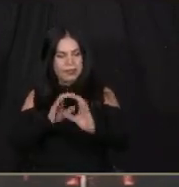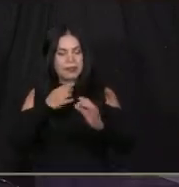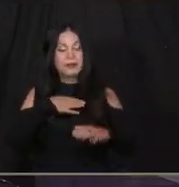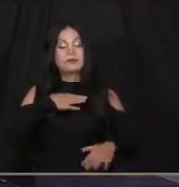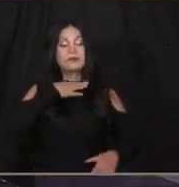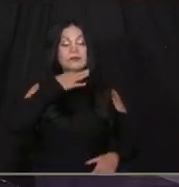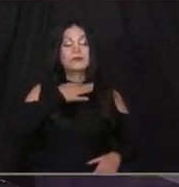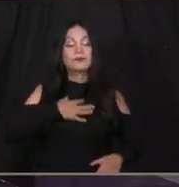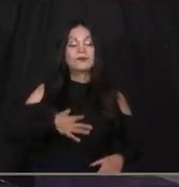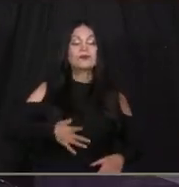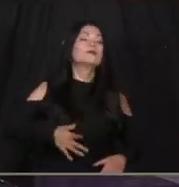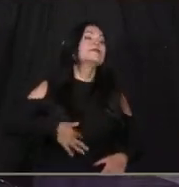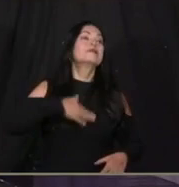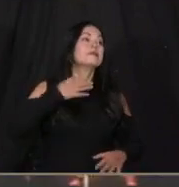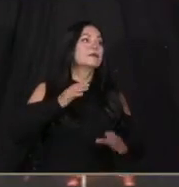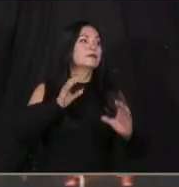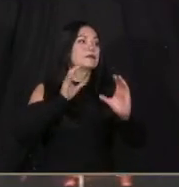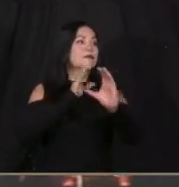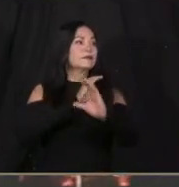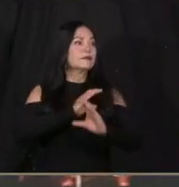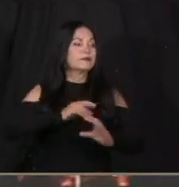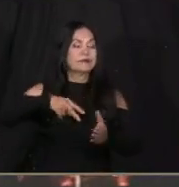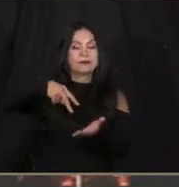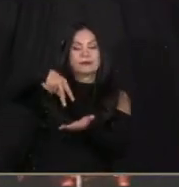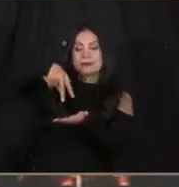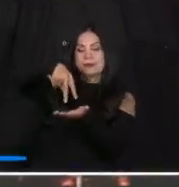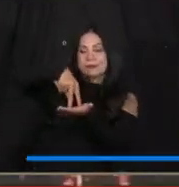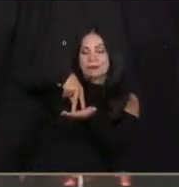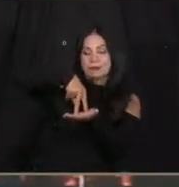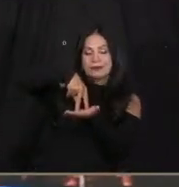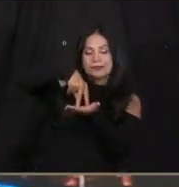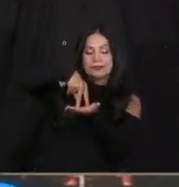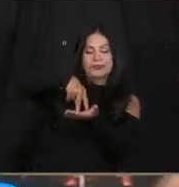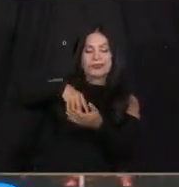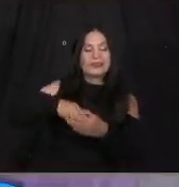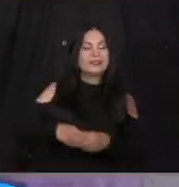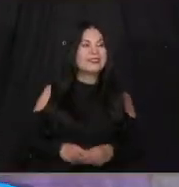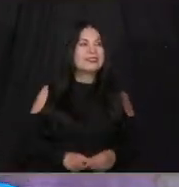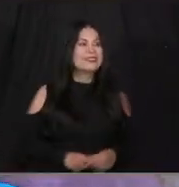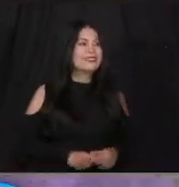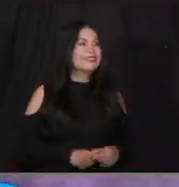tiene que estar en posición exacta exactamente